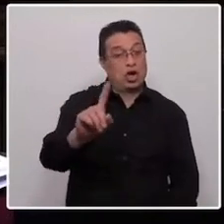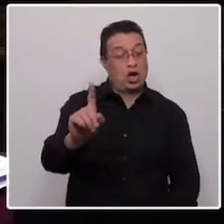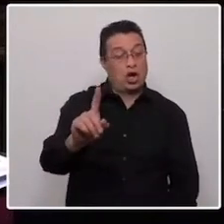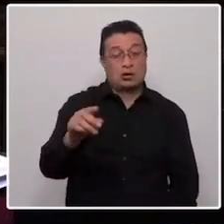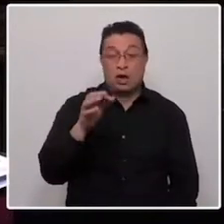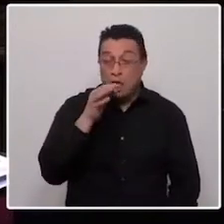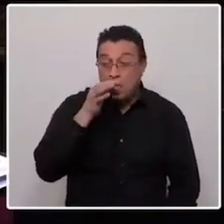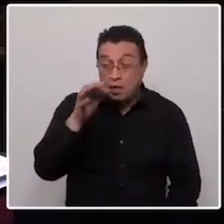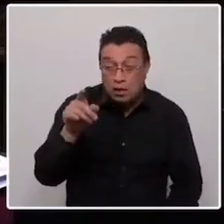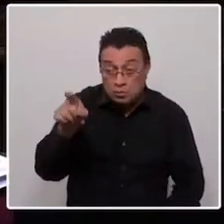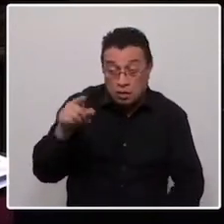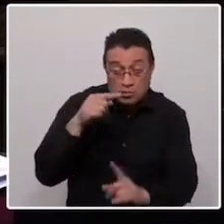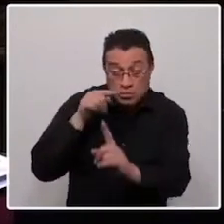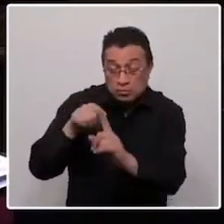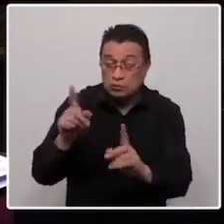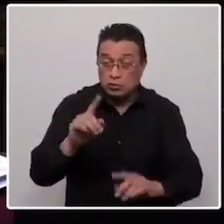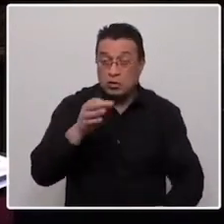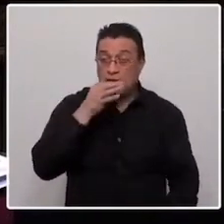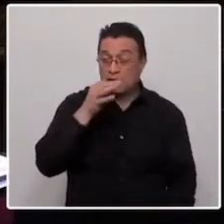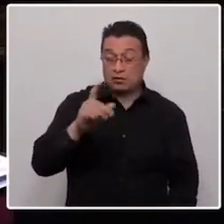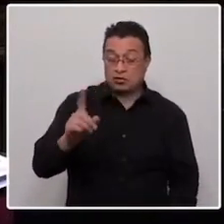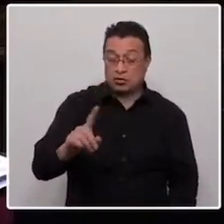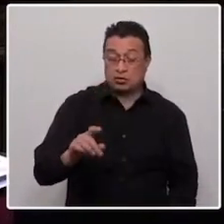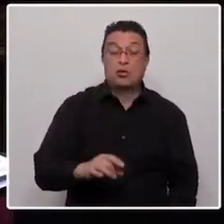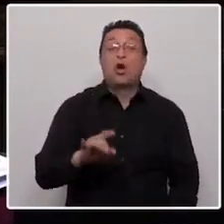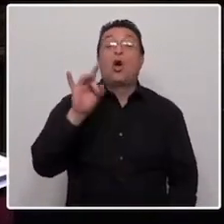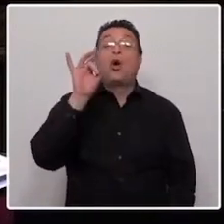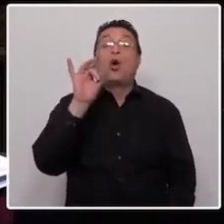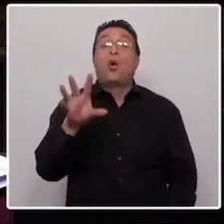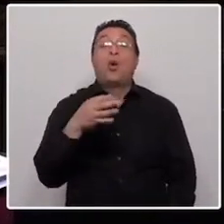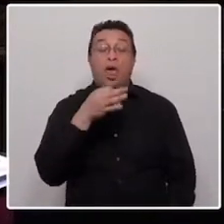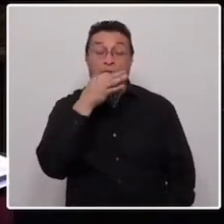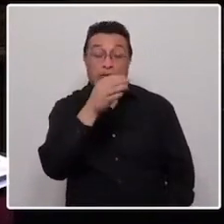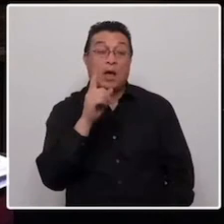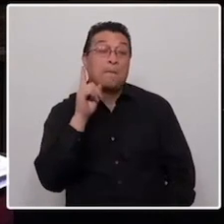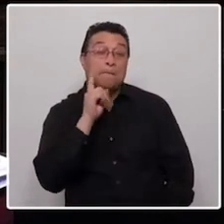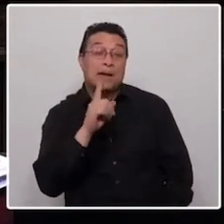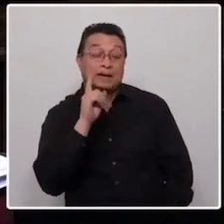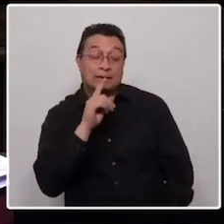ni interpelada, comisionada Marinovich. No ha La sido única persona que mencionado, acusó de mentir a la...